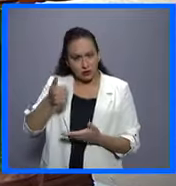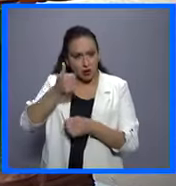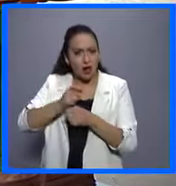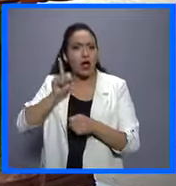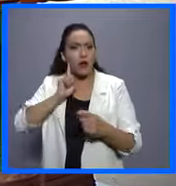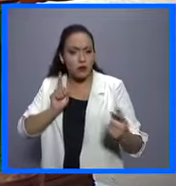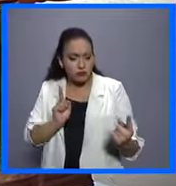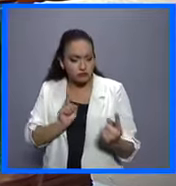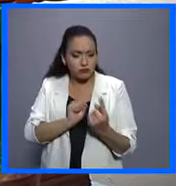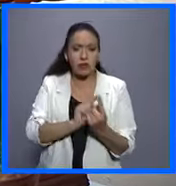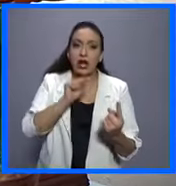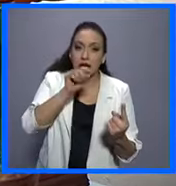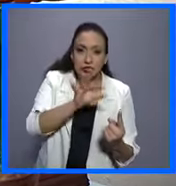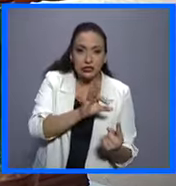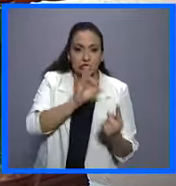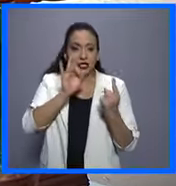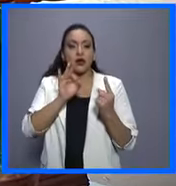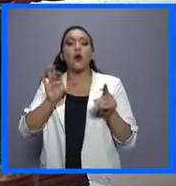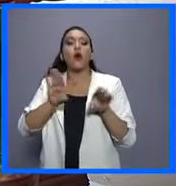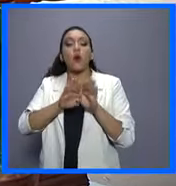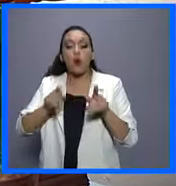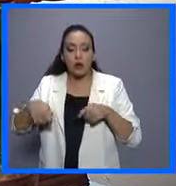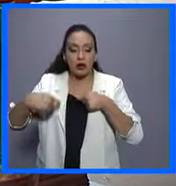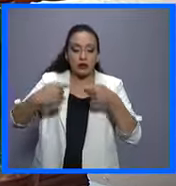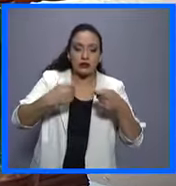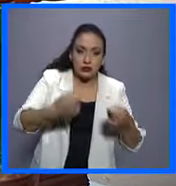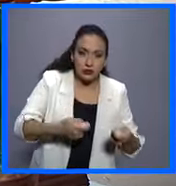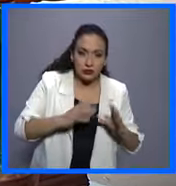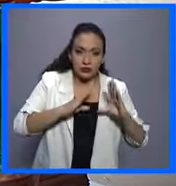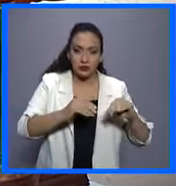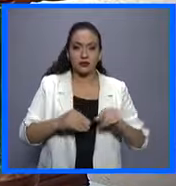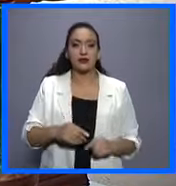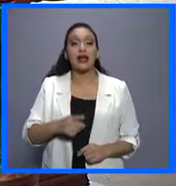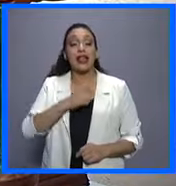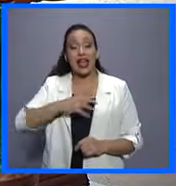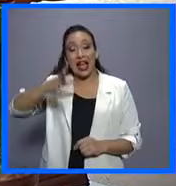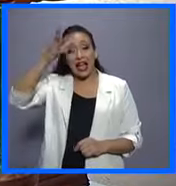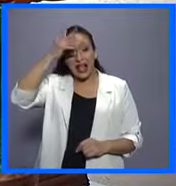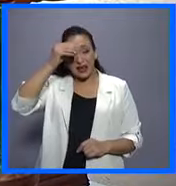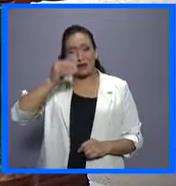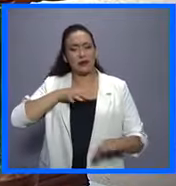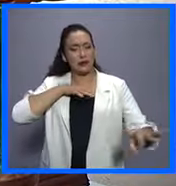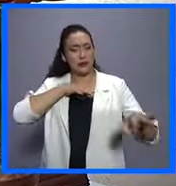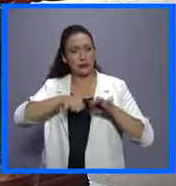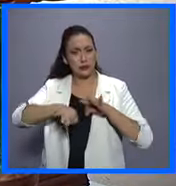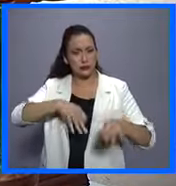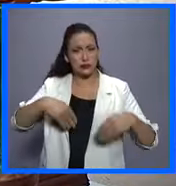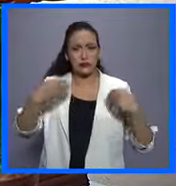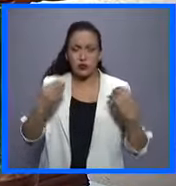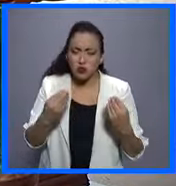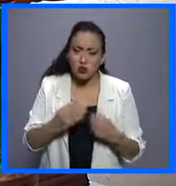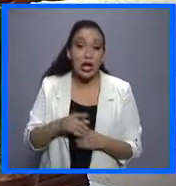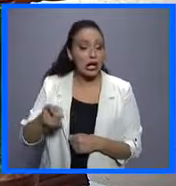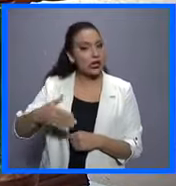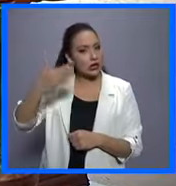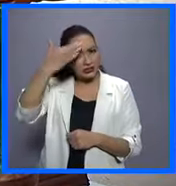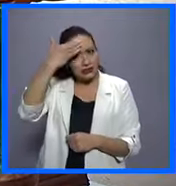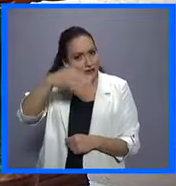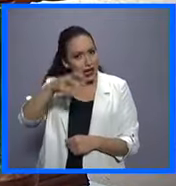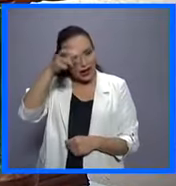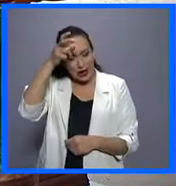poder transmitir el conocimiento de voz, requieres hacer tequio, trabajo, y ellas tienen la visión de